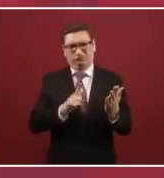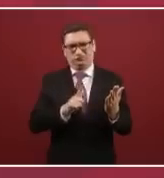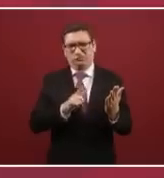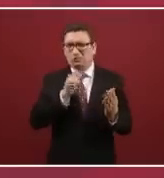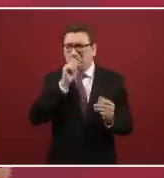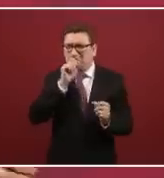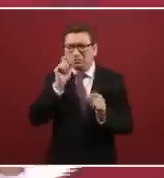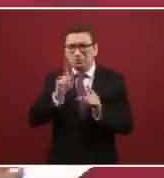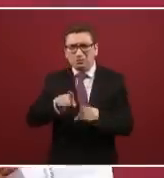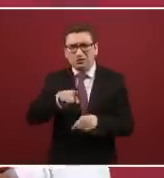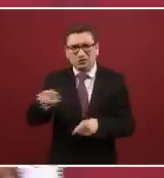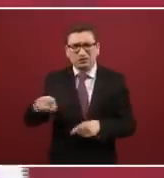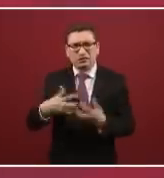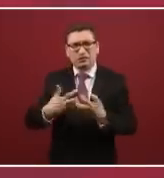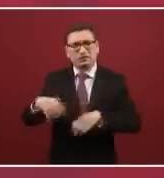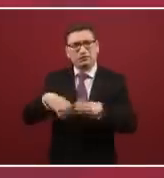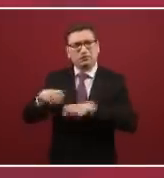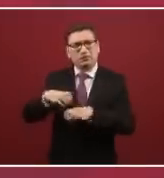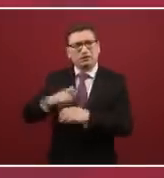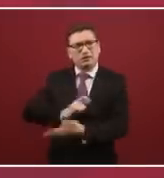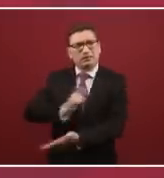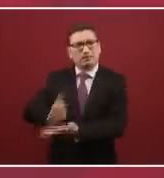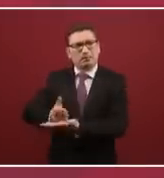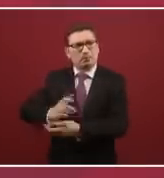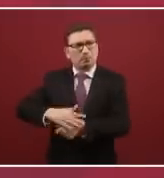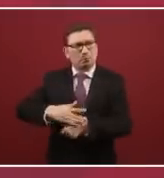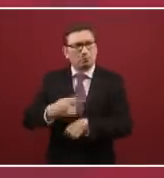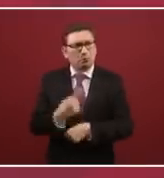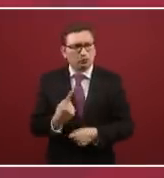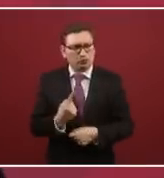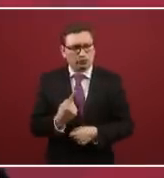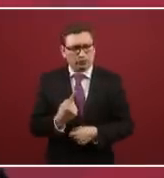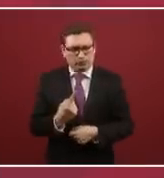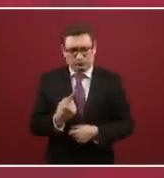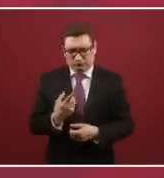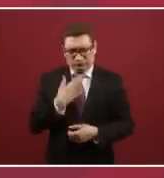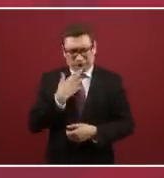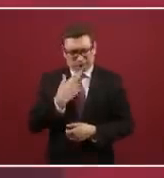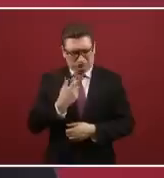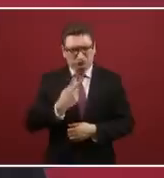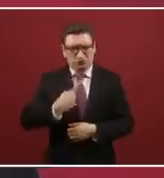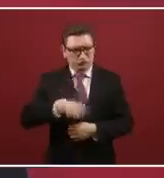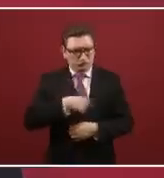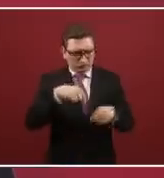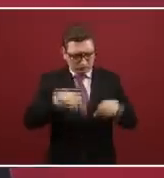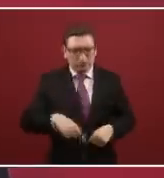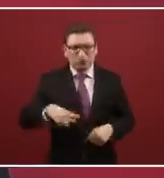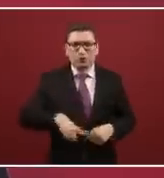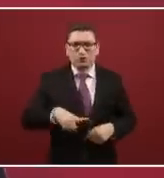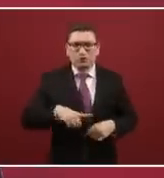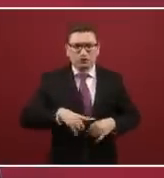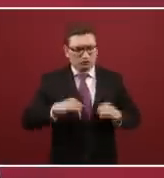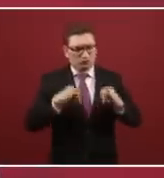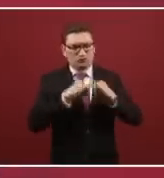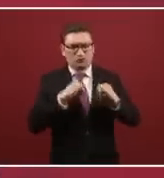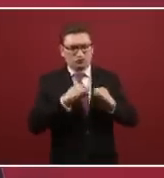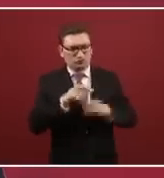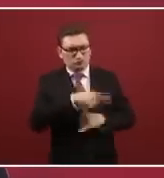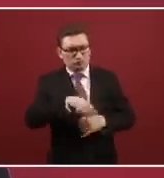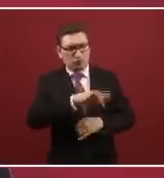O sea, ¿por qué contratar una empresa? ¿Qué no tenemos nosotros una institución tan